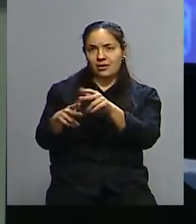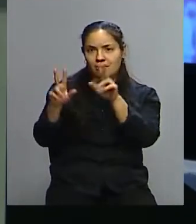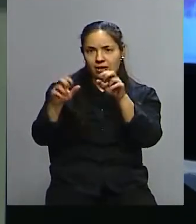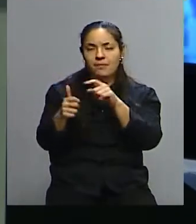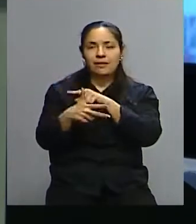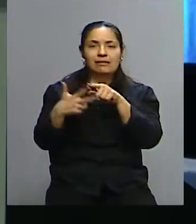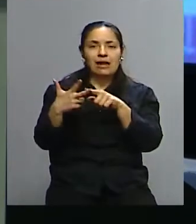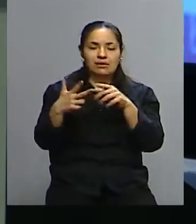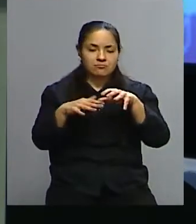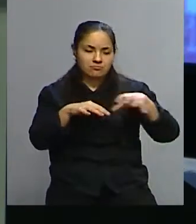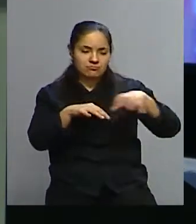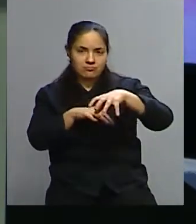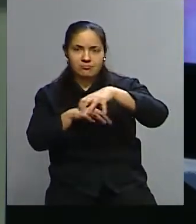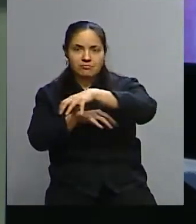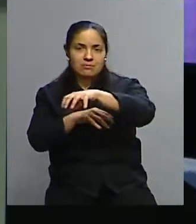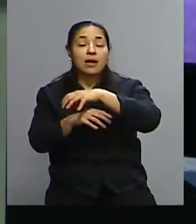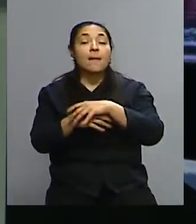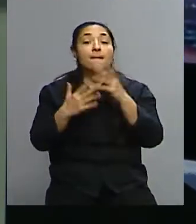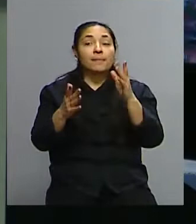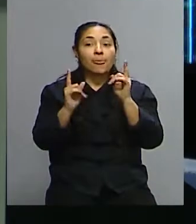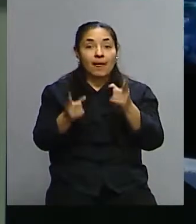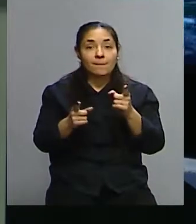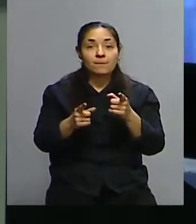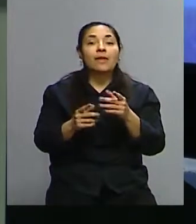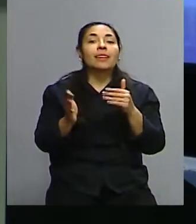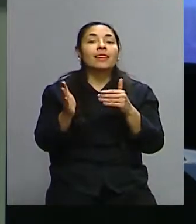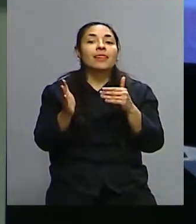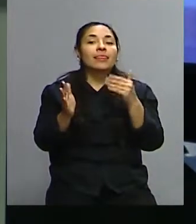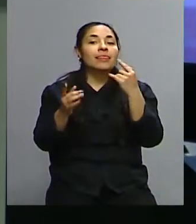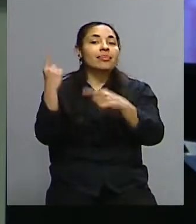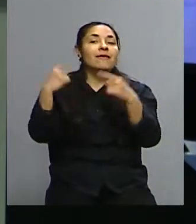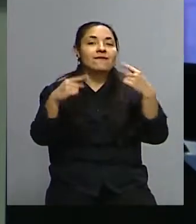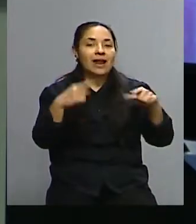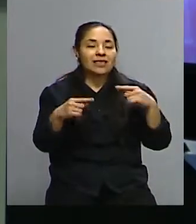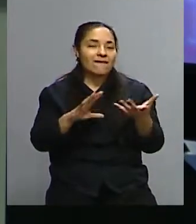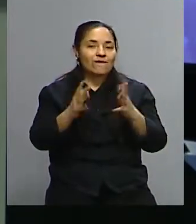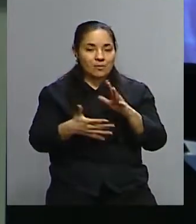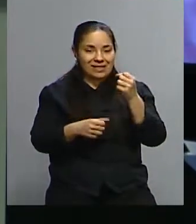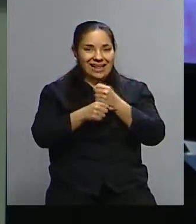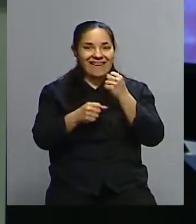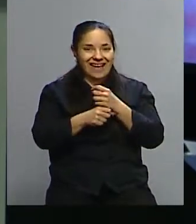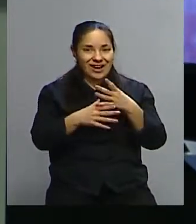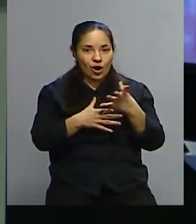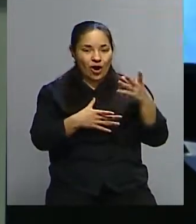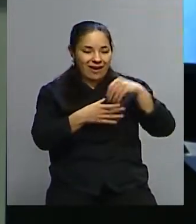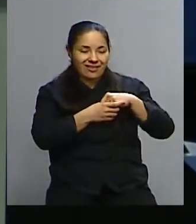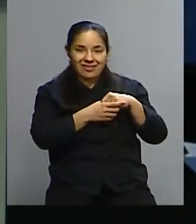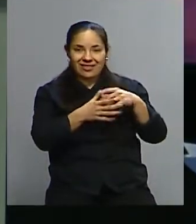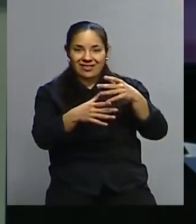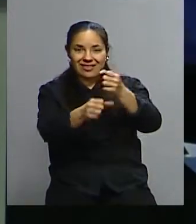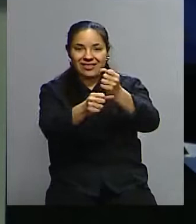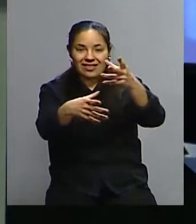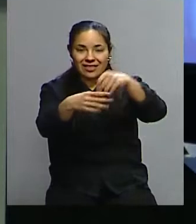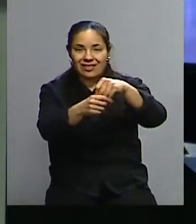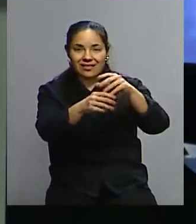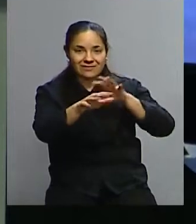división no solamente en los tres poderes, sino en las distintas jurisdicciones que tenemos en el país en particular, tenemos básicamente